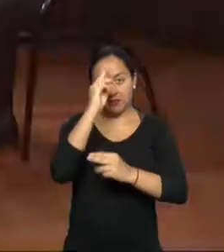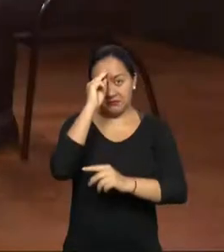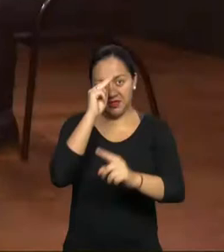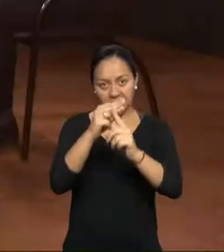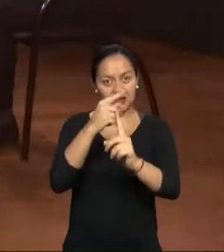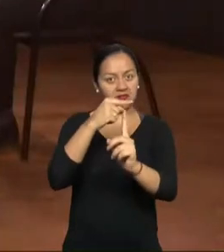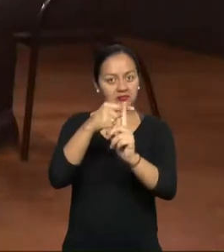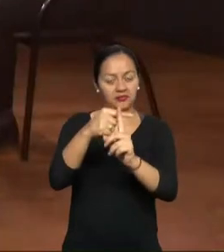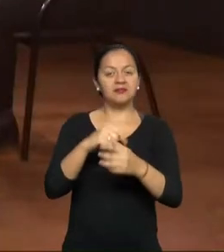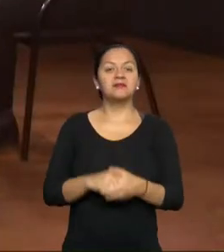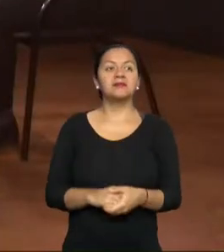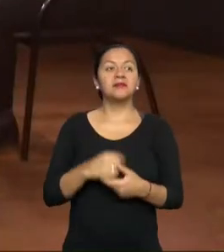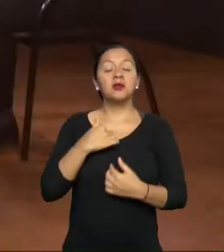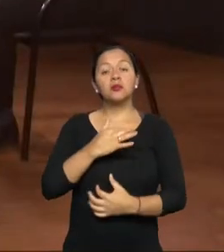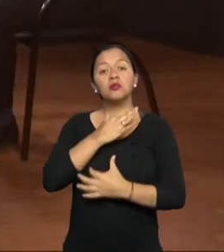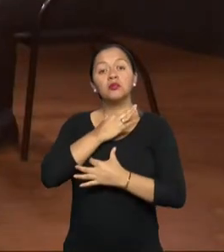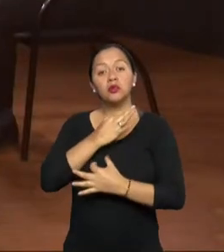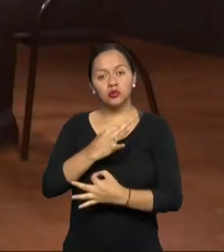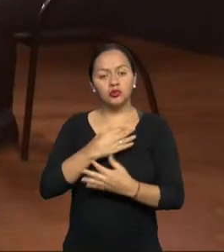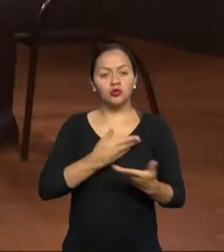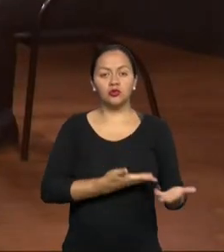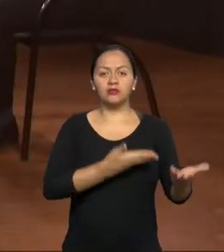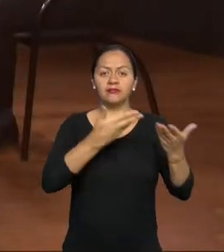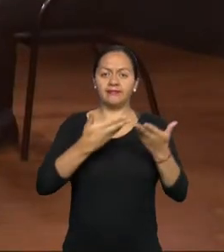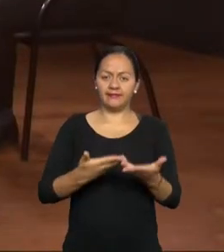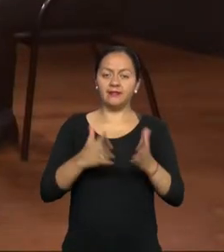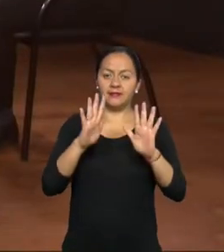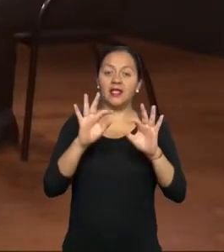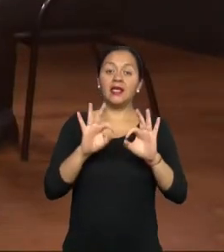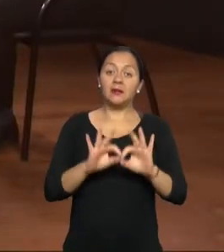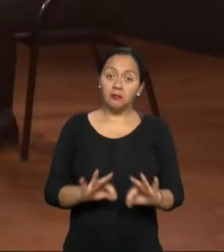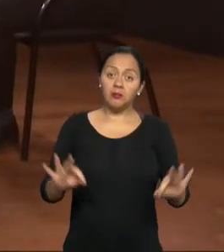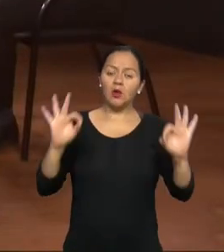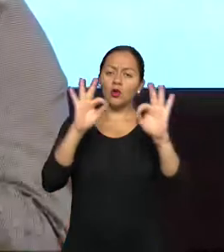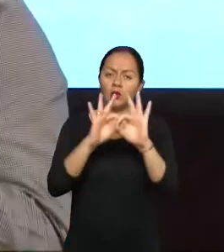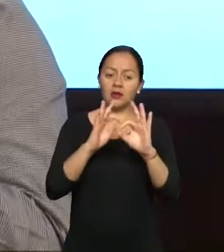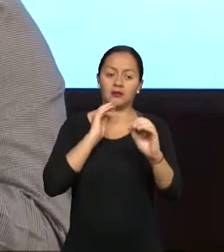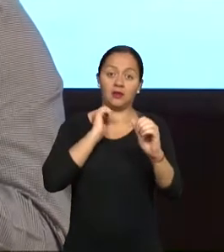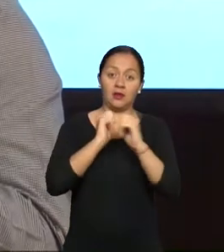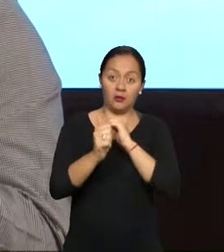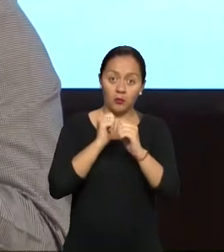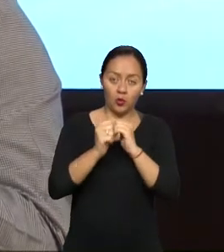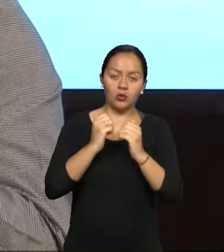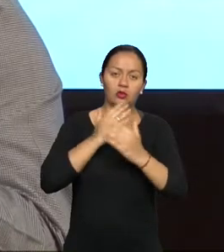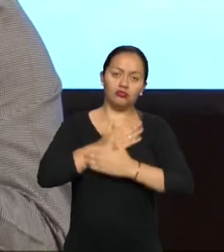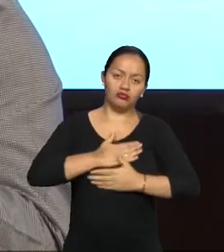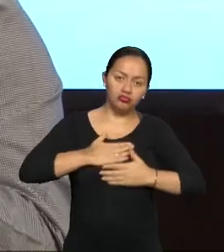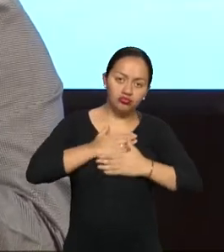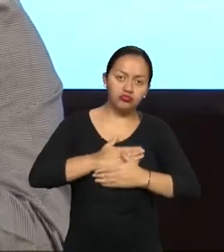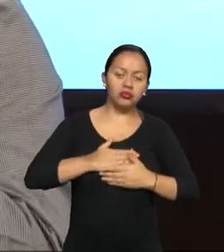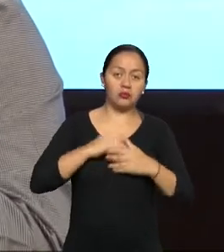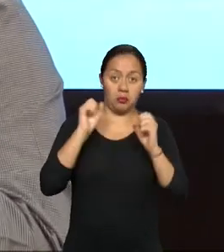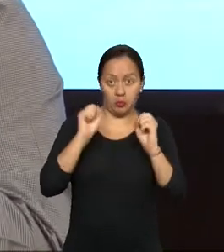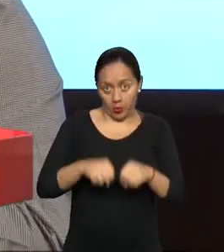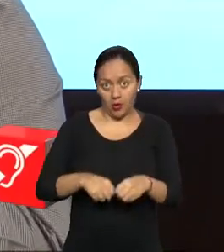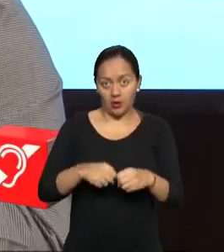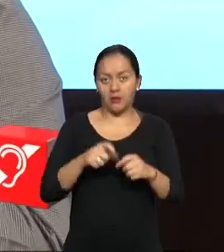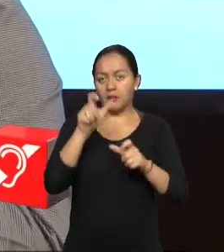tenerte aquí. Para nosotros la importancia de la recreación y el deporte es parte primordial de una rehabilitación.